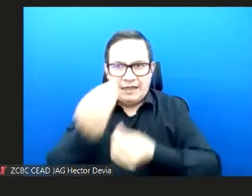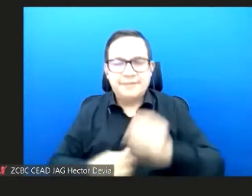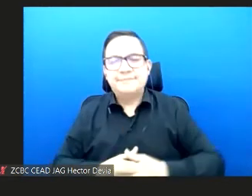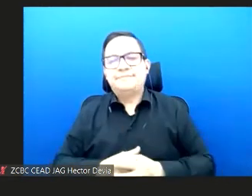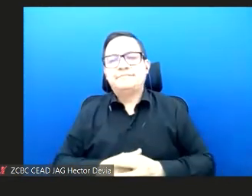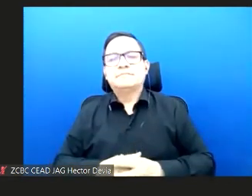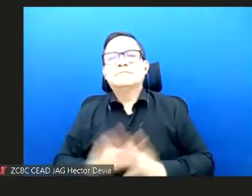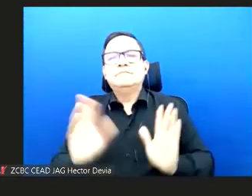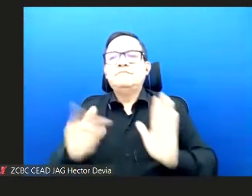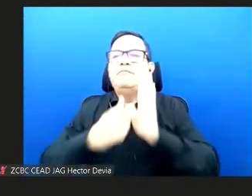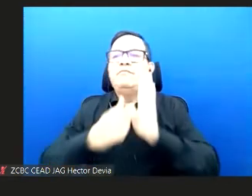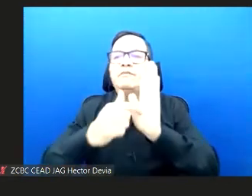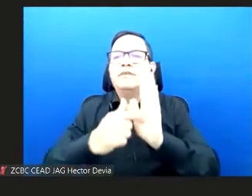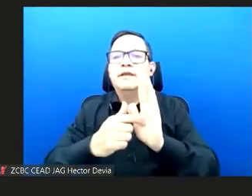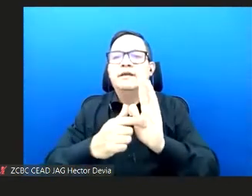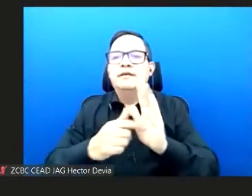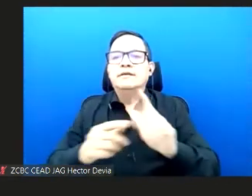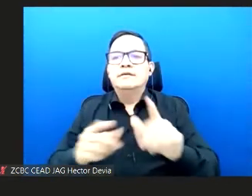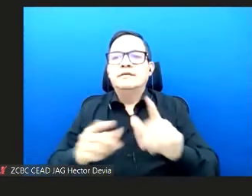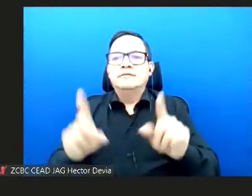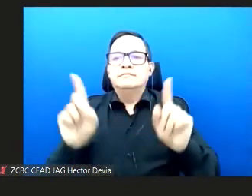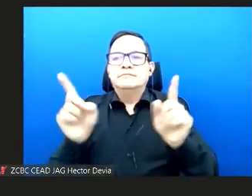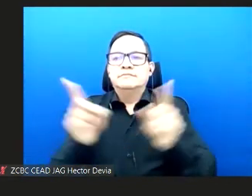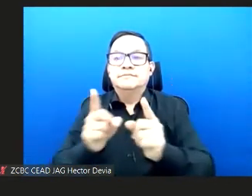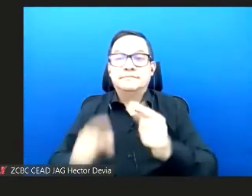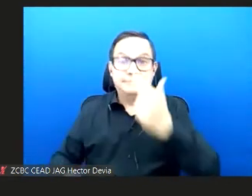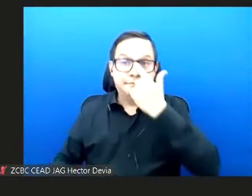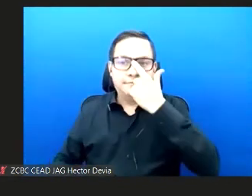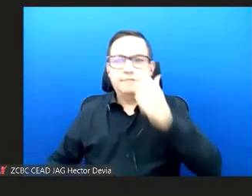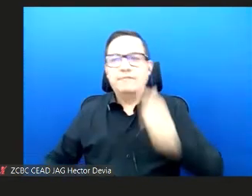mi imagen resumen.